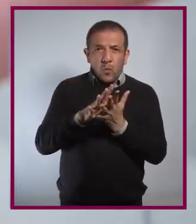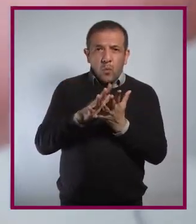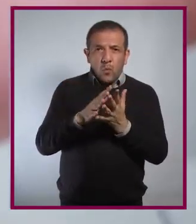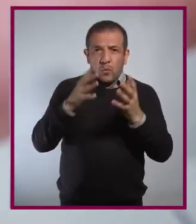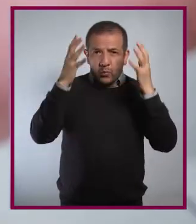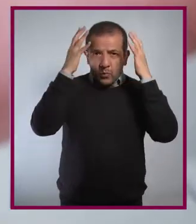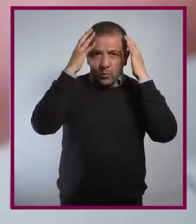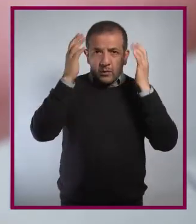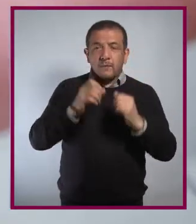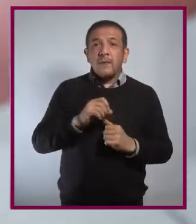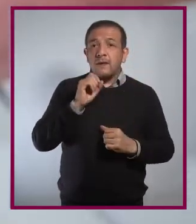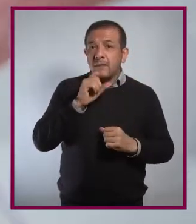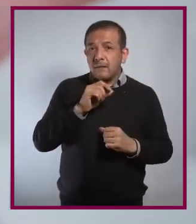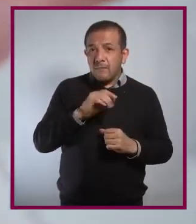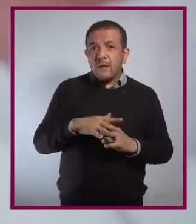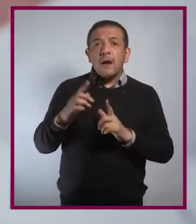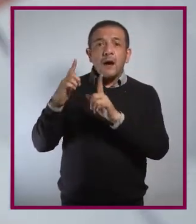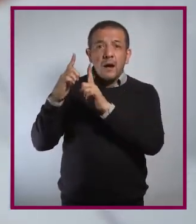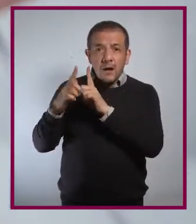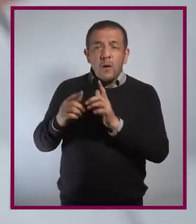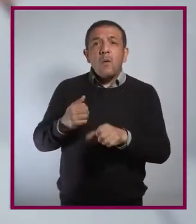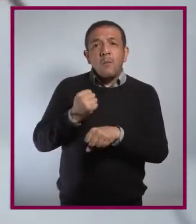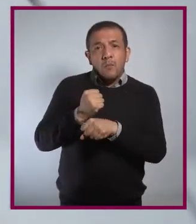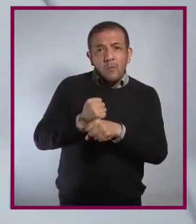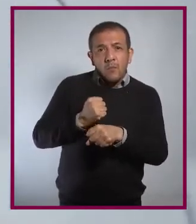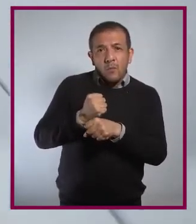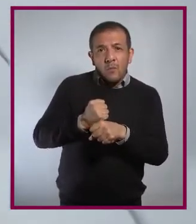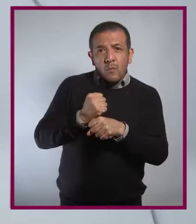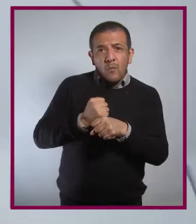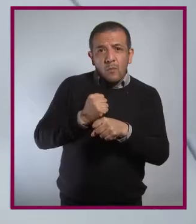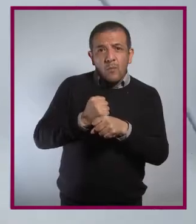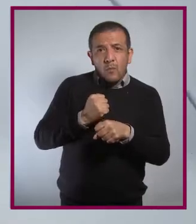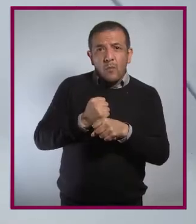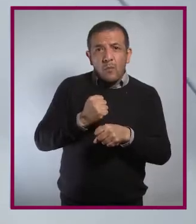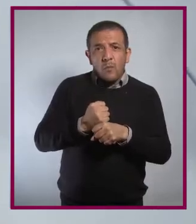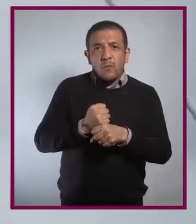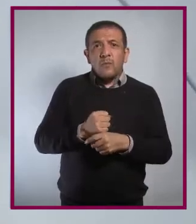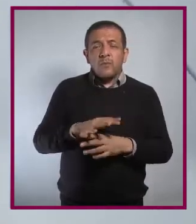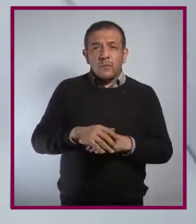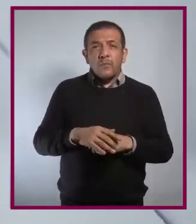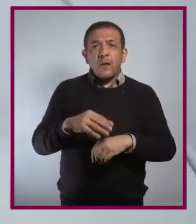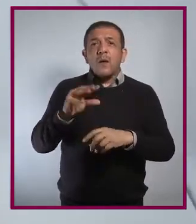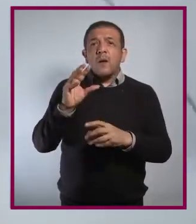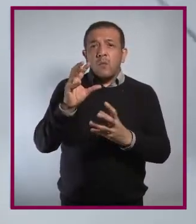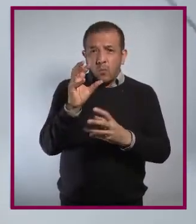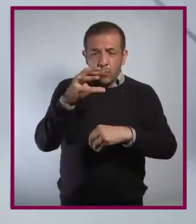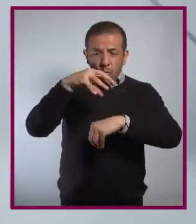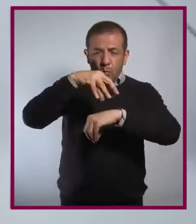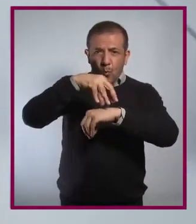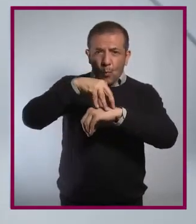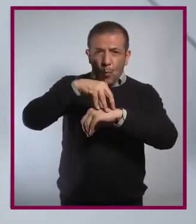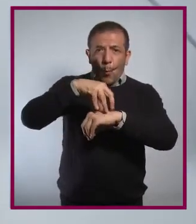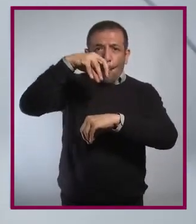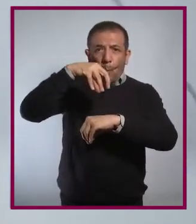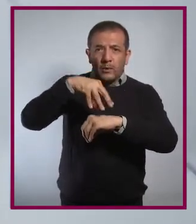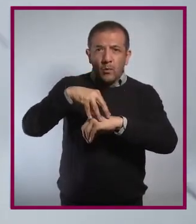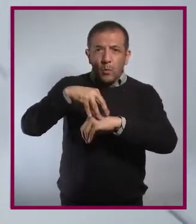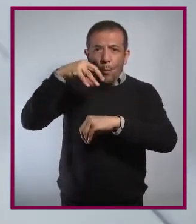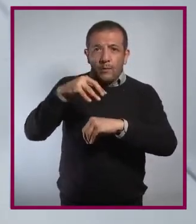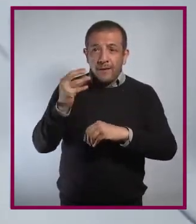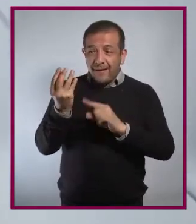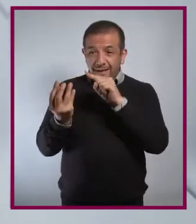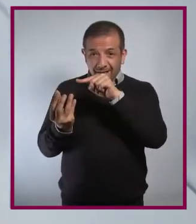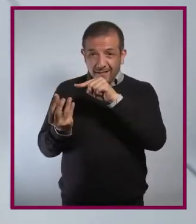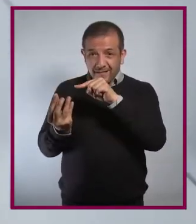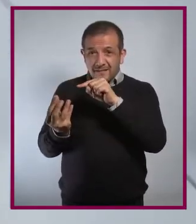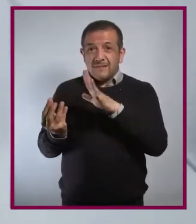práctica del cupping, que es la aplicación de bulbos o ventosas a las cuales se les aplica calor